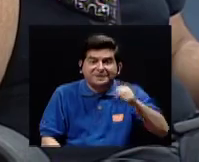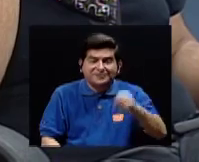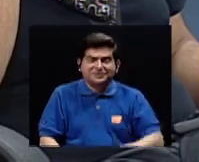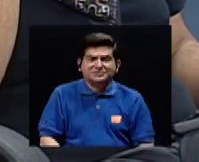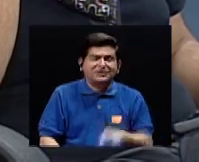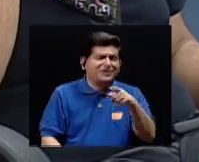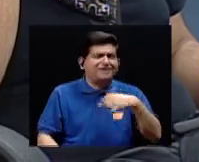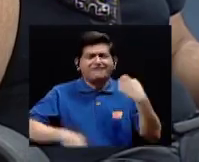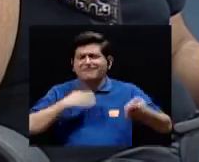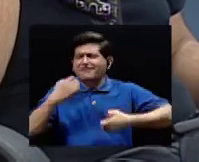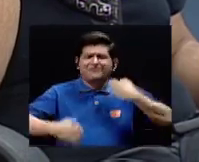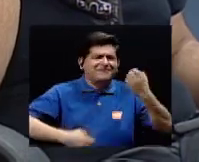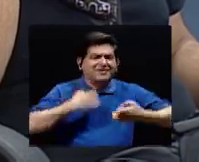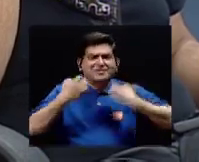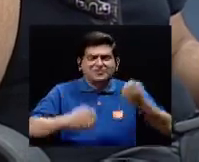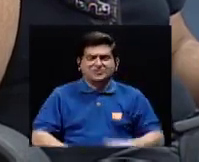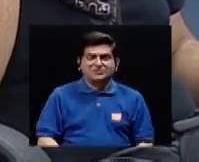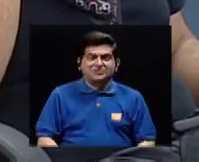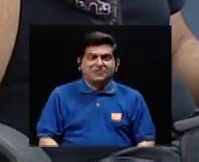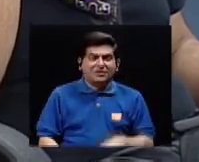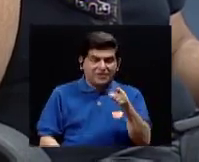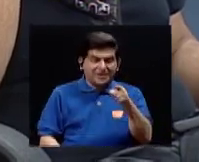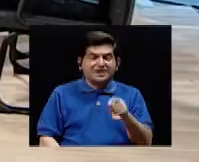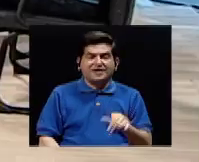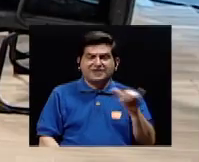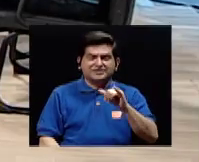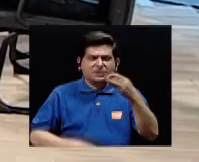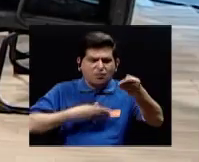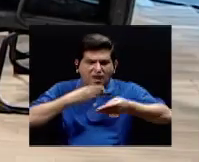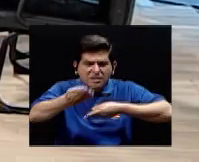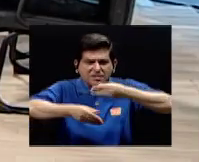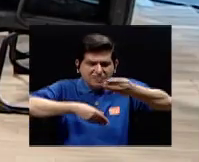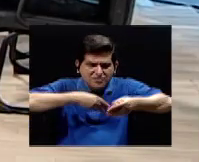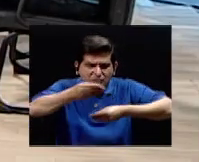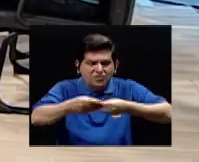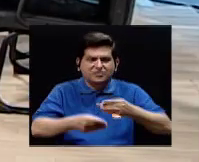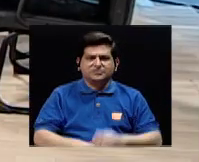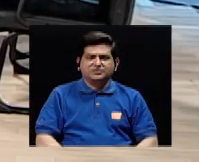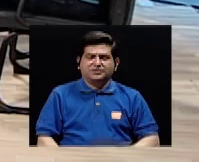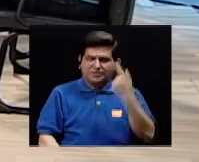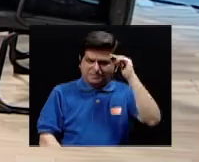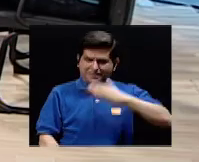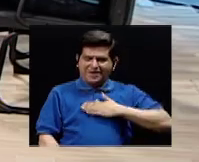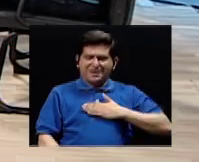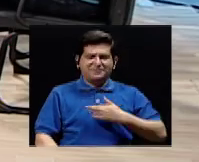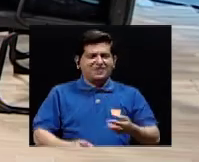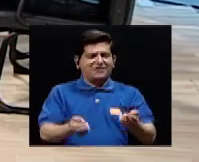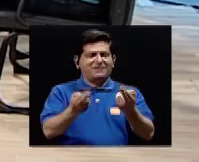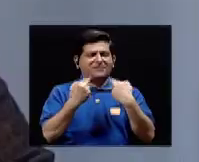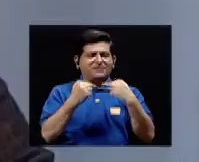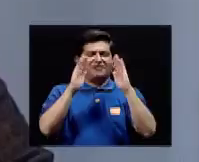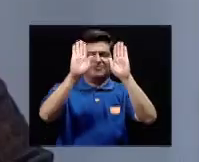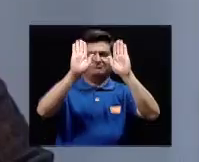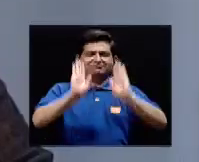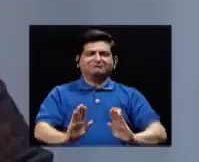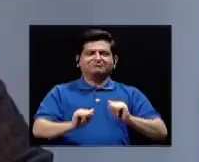estaban tan emocionadas y que nos estuvieran como retroalimentando de eso. Para mí fue un regalo